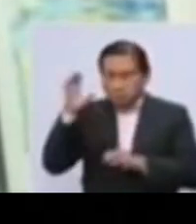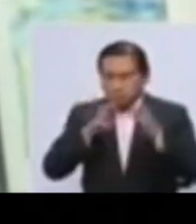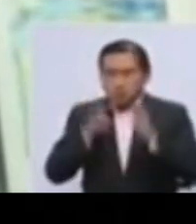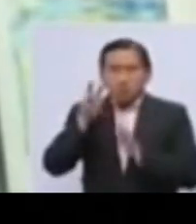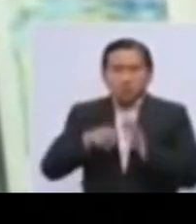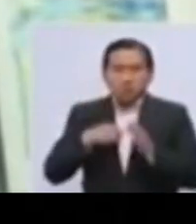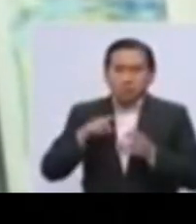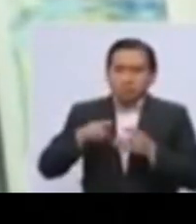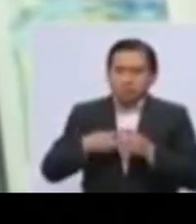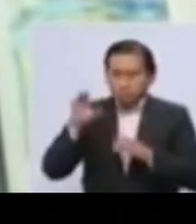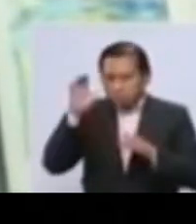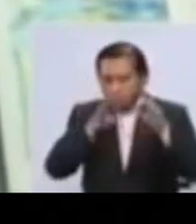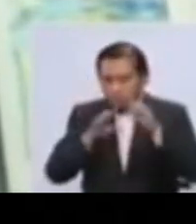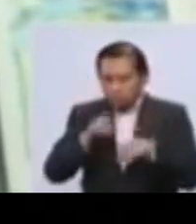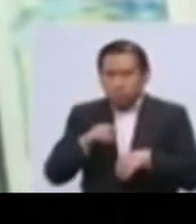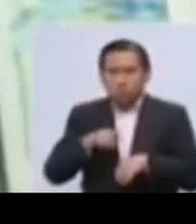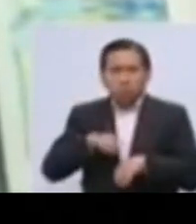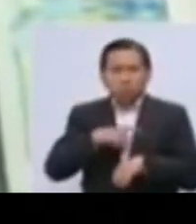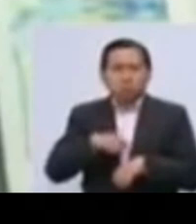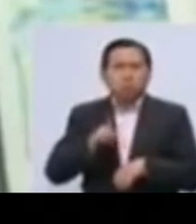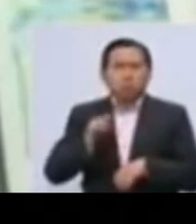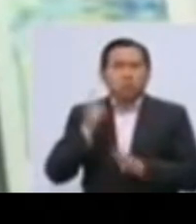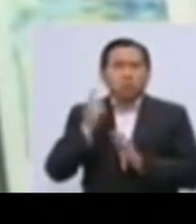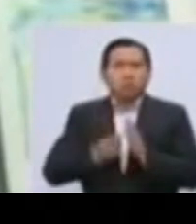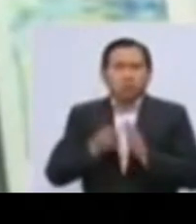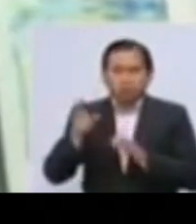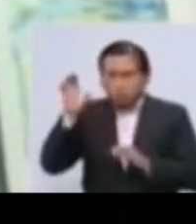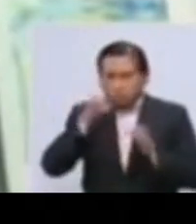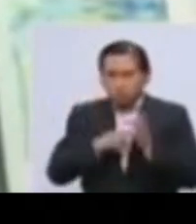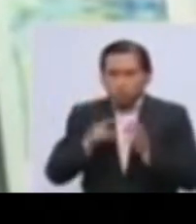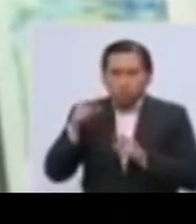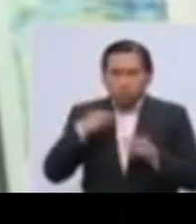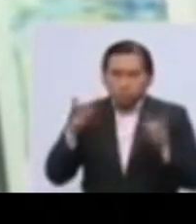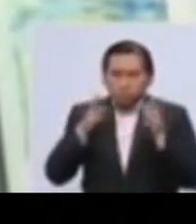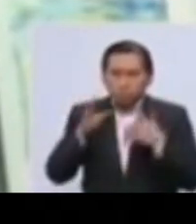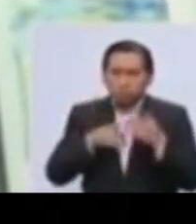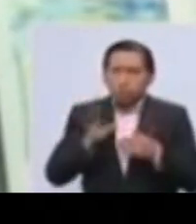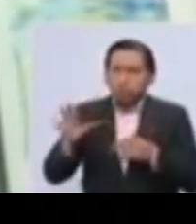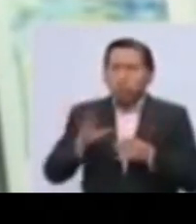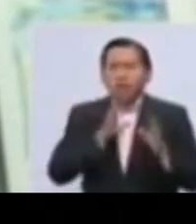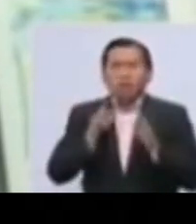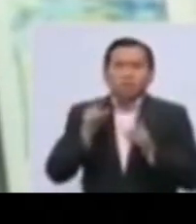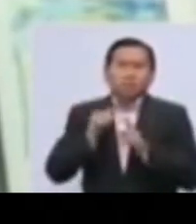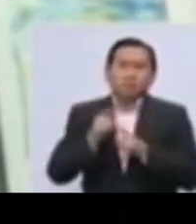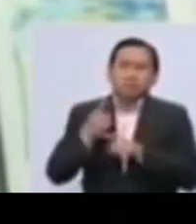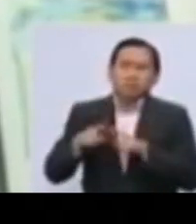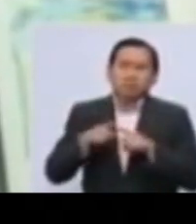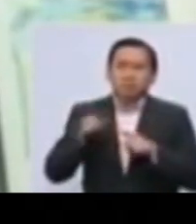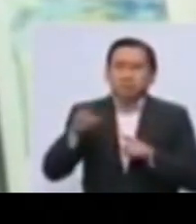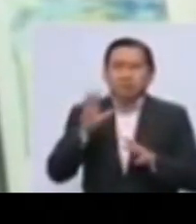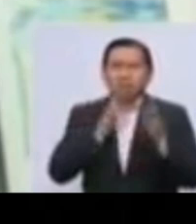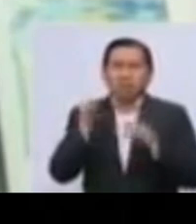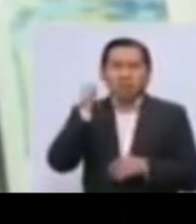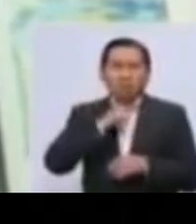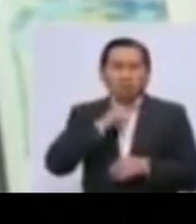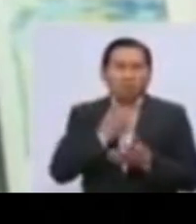empecé a buscarlo y estuve casi 20 horas buscándolo, escuchando todas sus lives, toda la sarta de locuras que dice